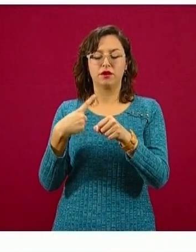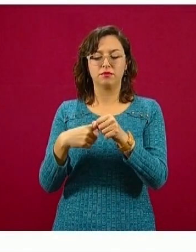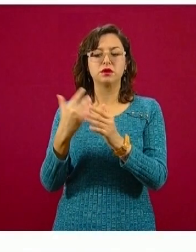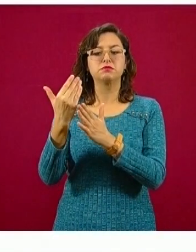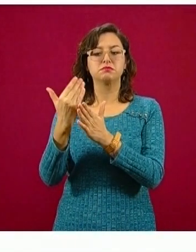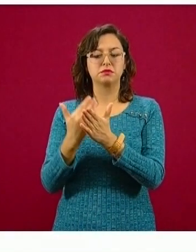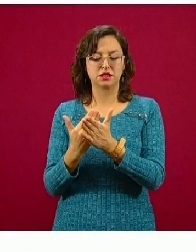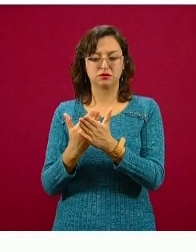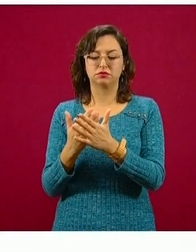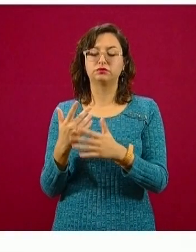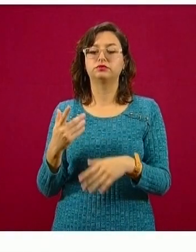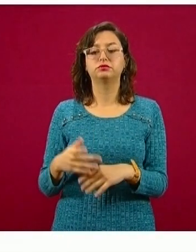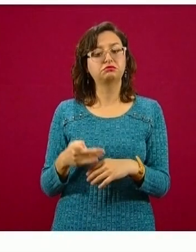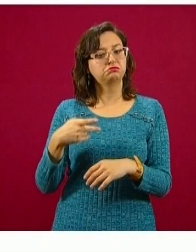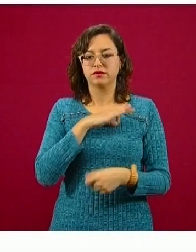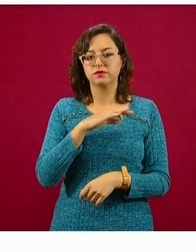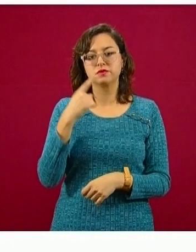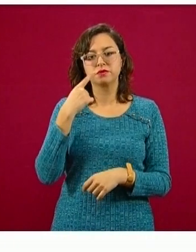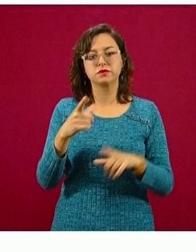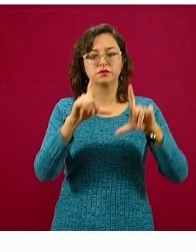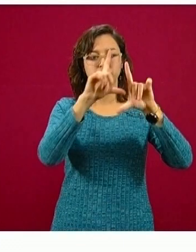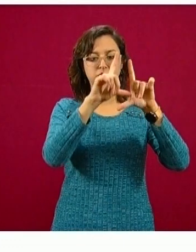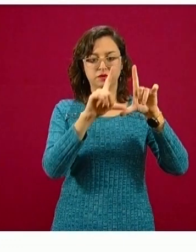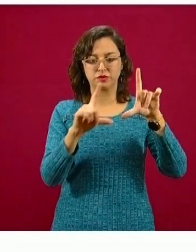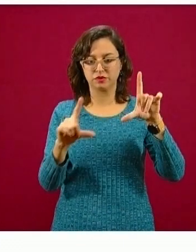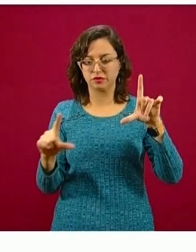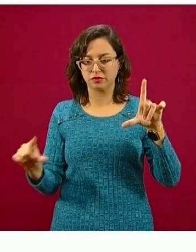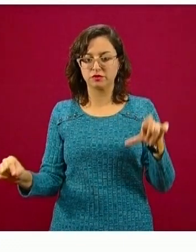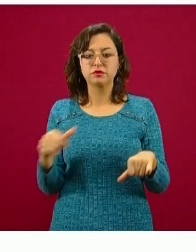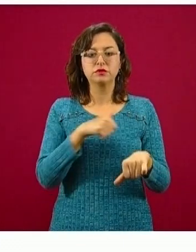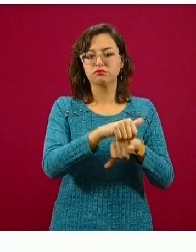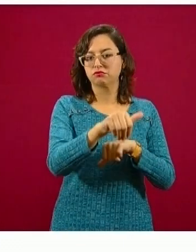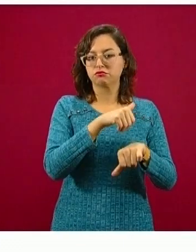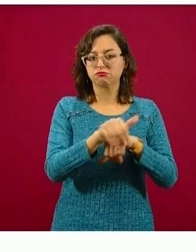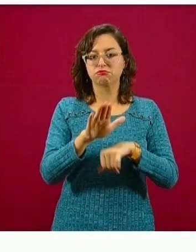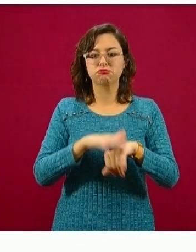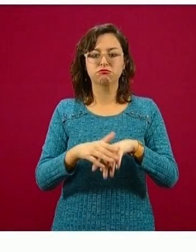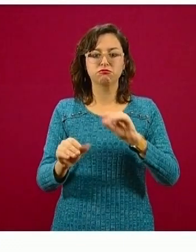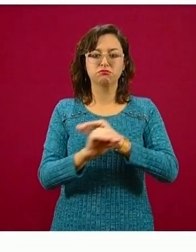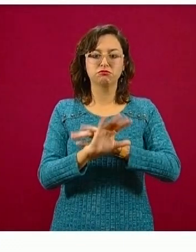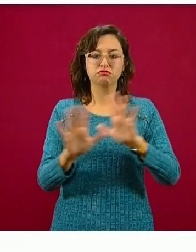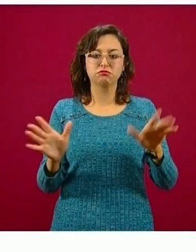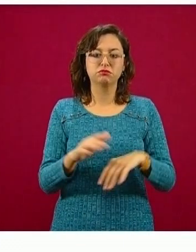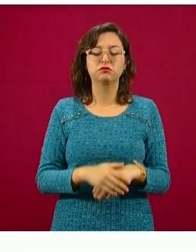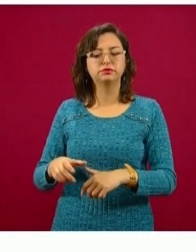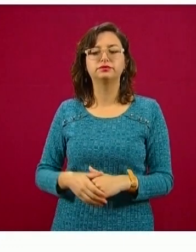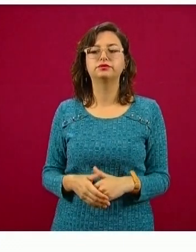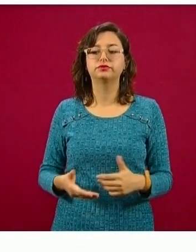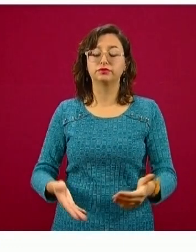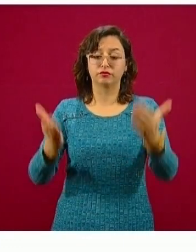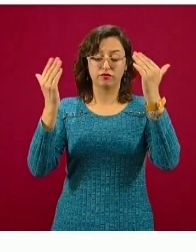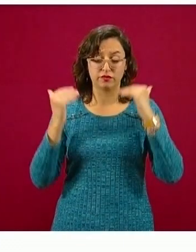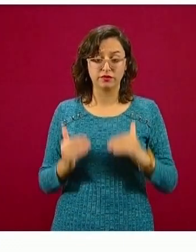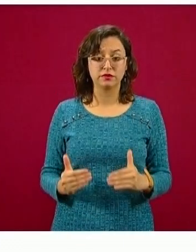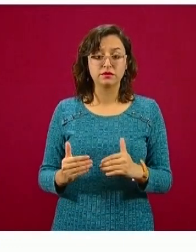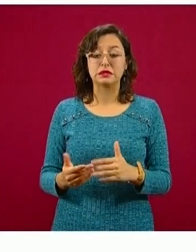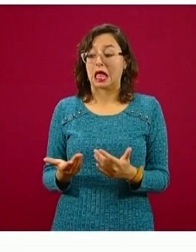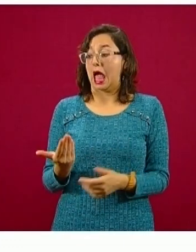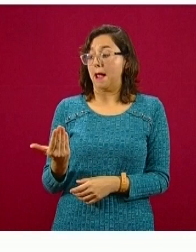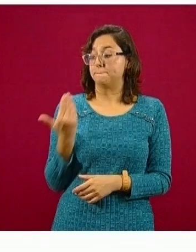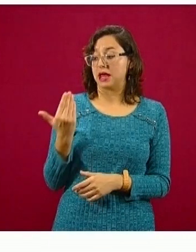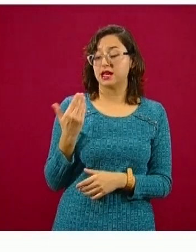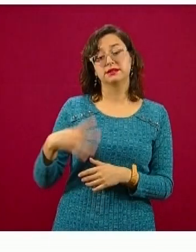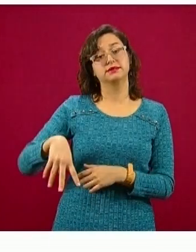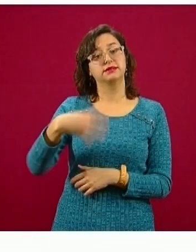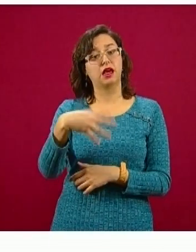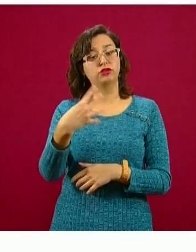contará con dos quirófanos dentro de tres semanas en cuanto a posibles brotes de kobe 19 reiteró que la epidemia será larga y cuando llegue el mes